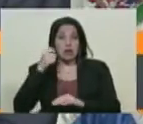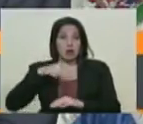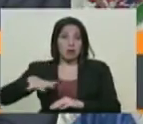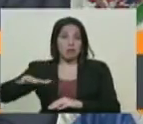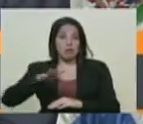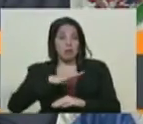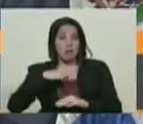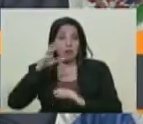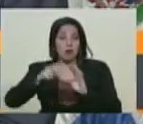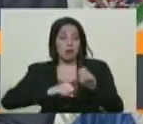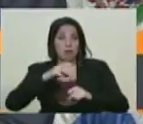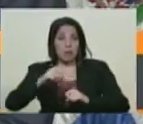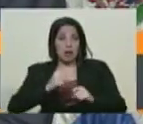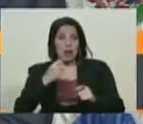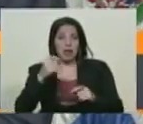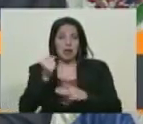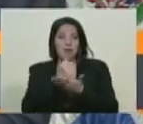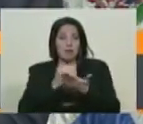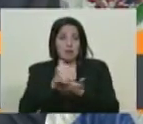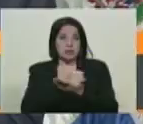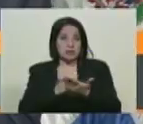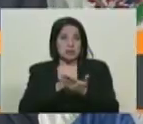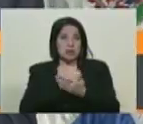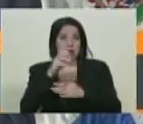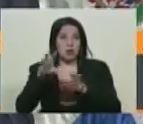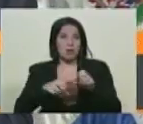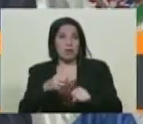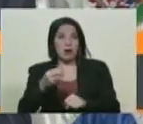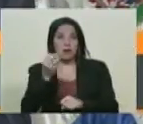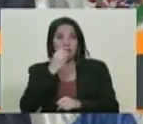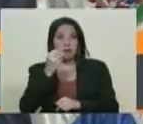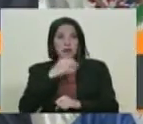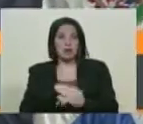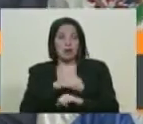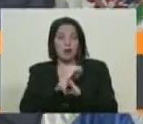al acceso a medicina y al acceso a comida. Perdón, la última pregunta.